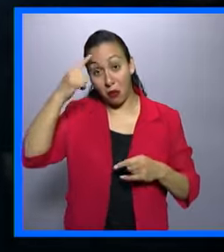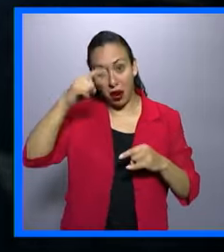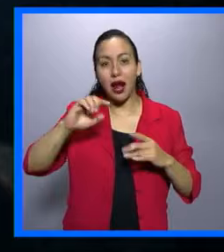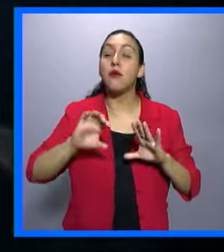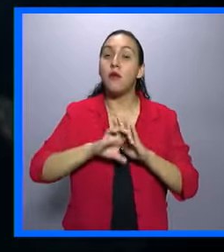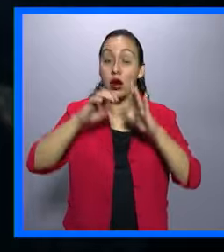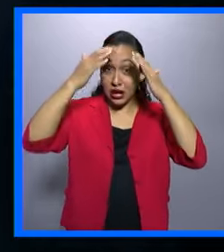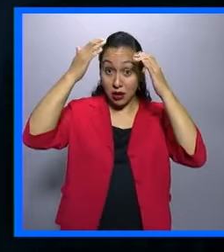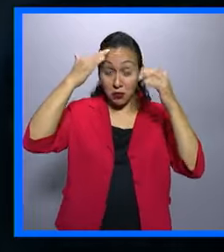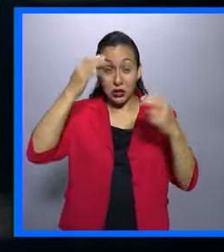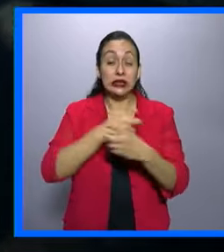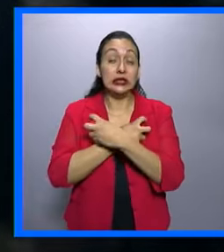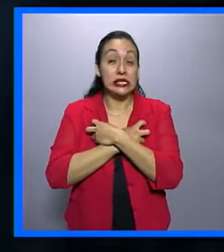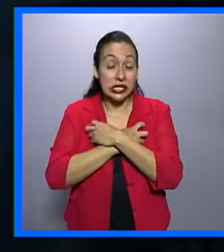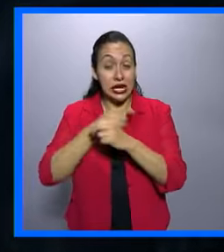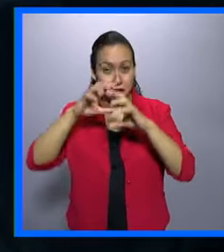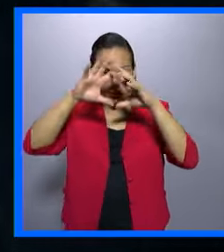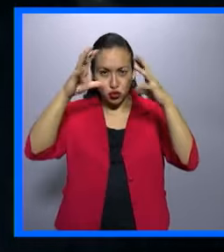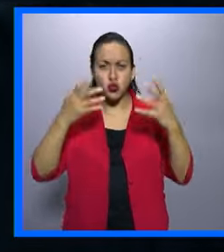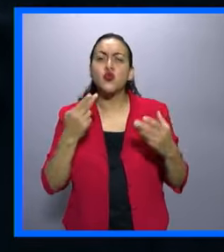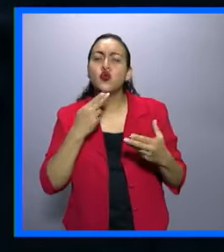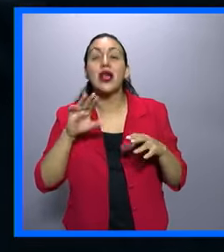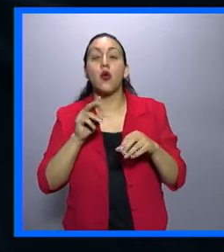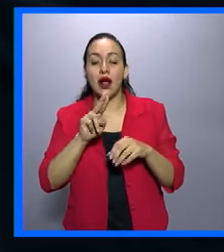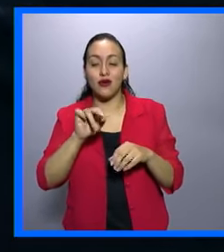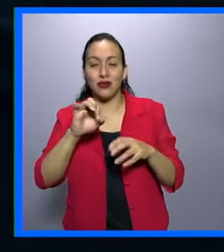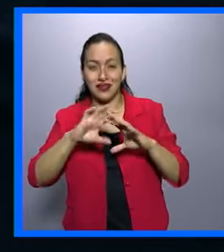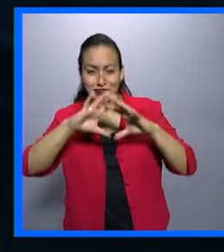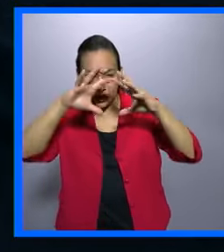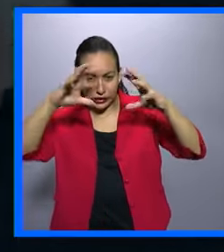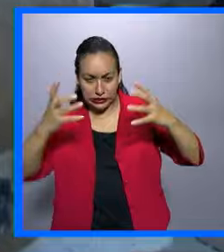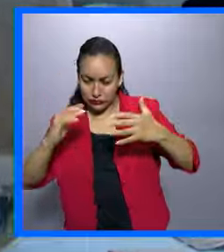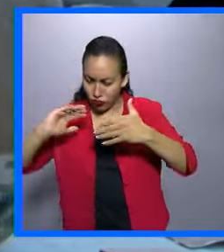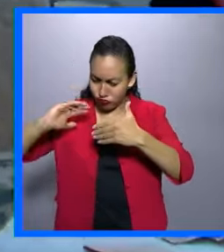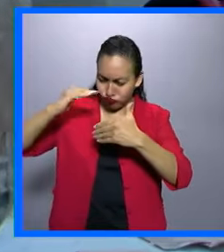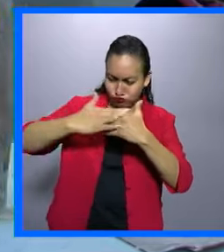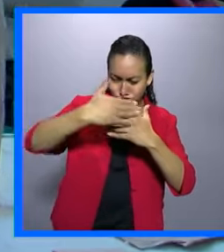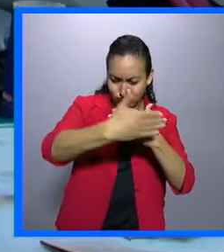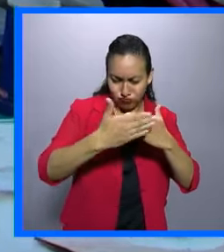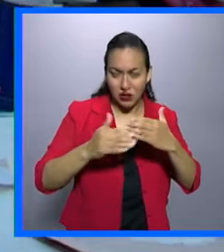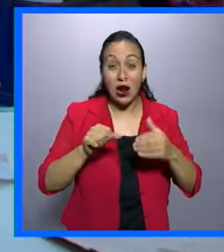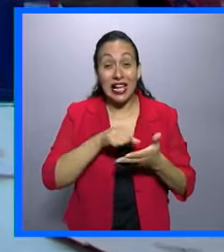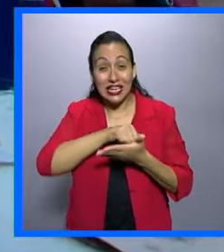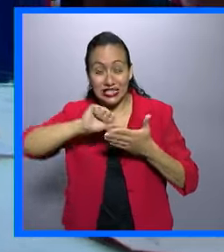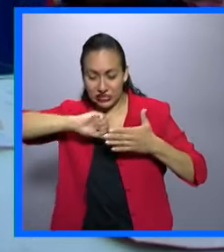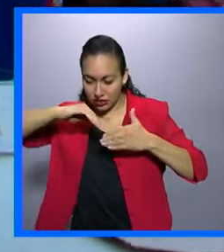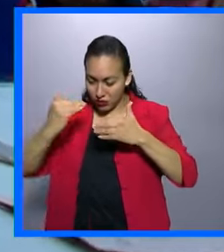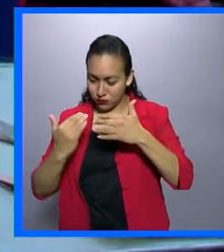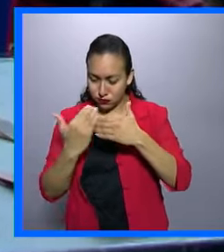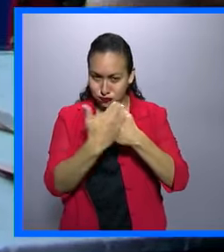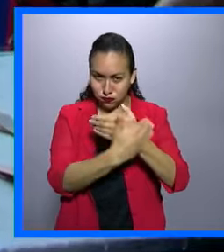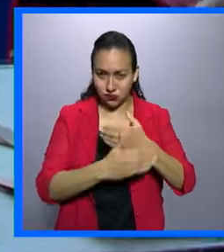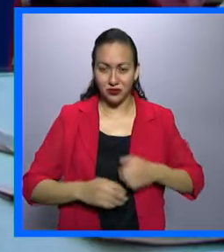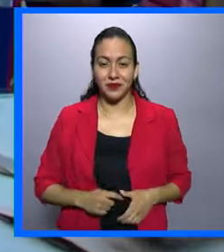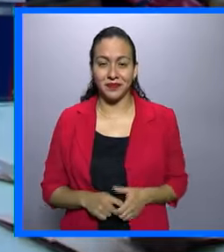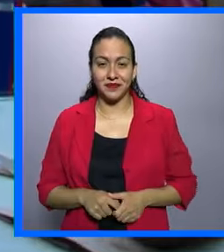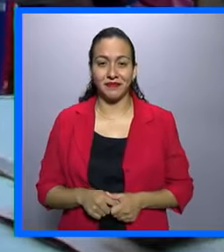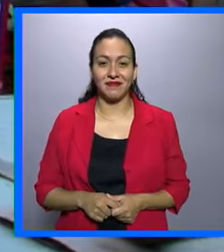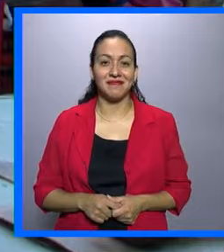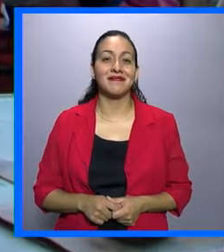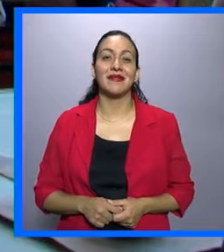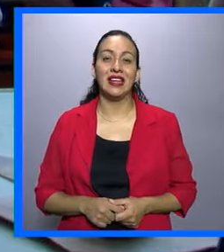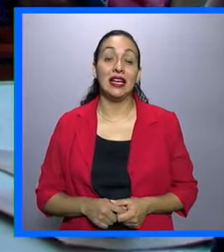cráneos gigantes, utilizan moldes hechos con unicel y cinta canela. Se desmontó y es lo que están haciendo acá mis compañeros.